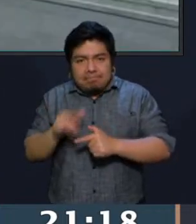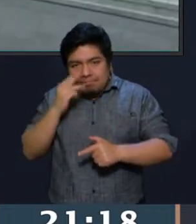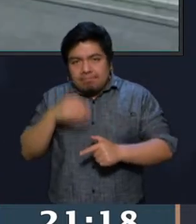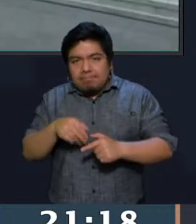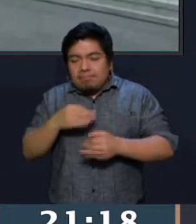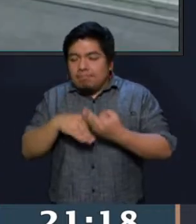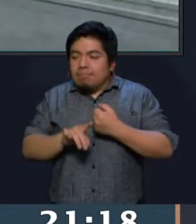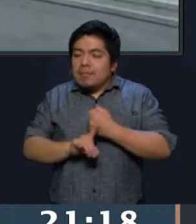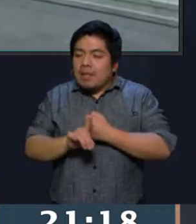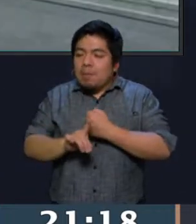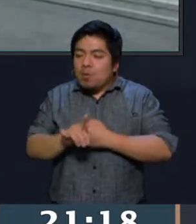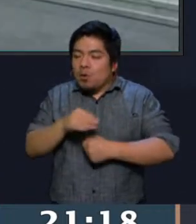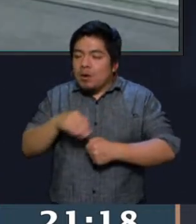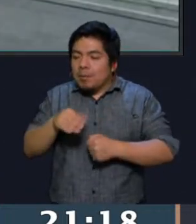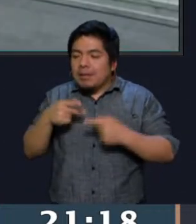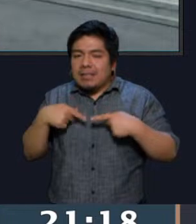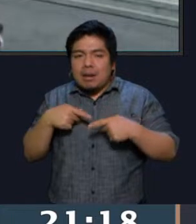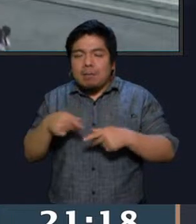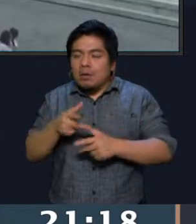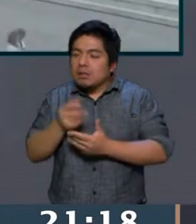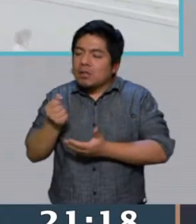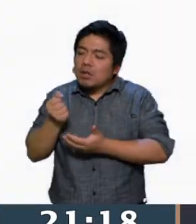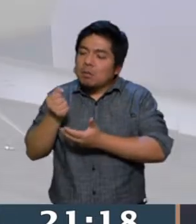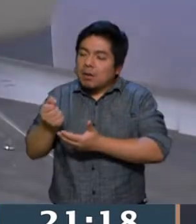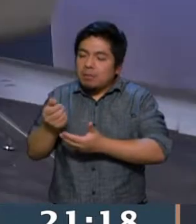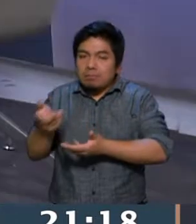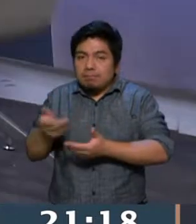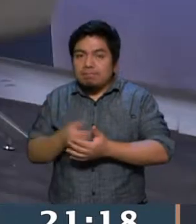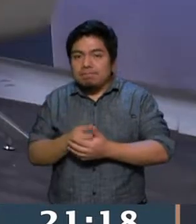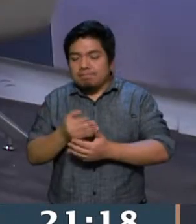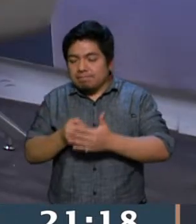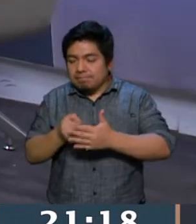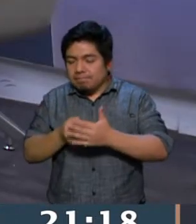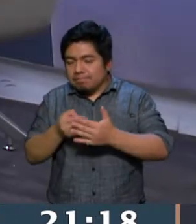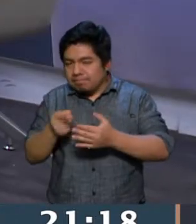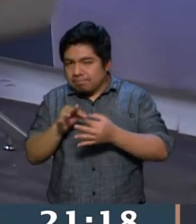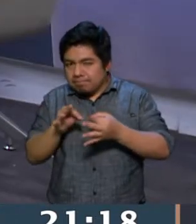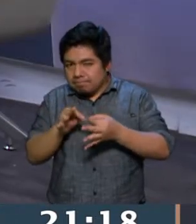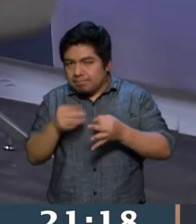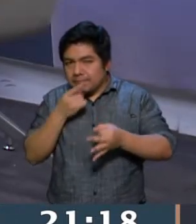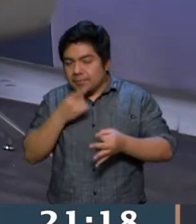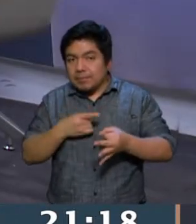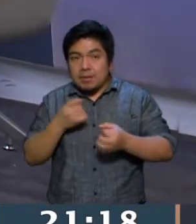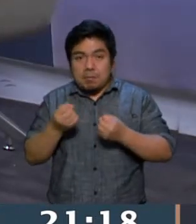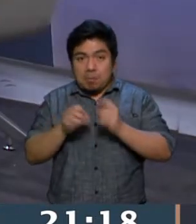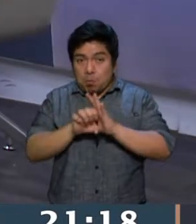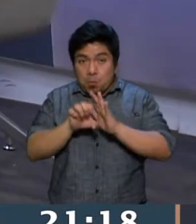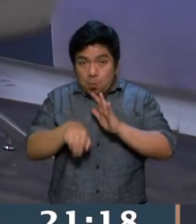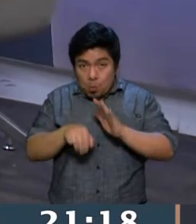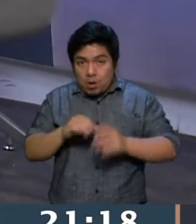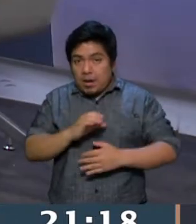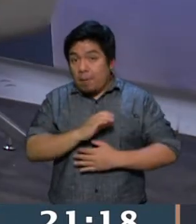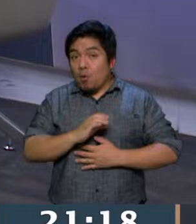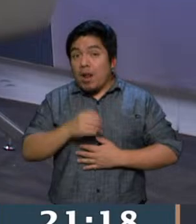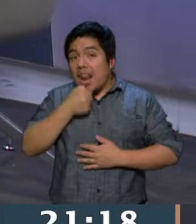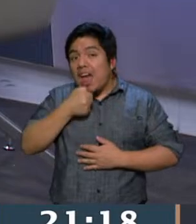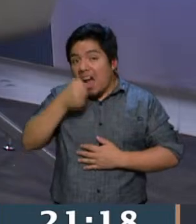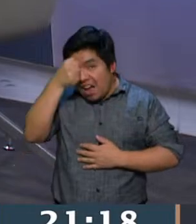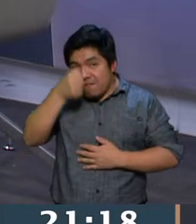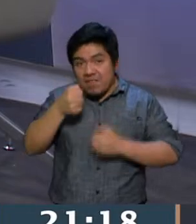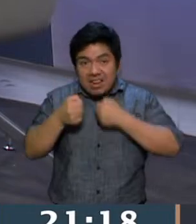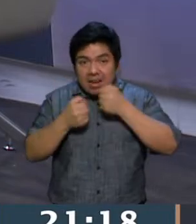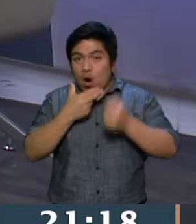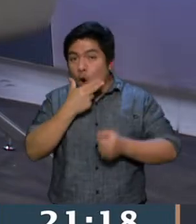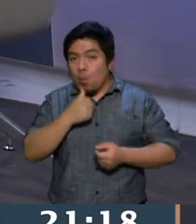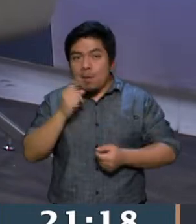los problemas de financiamiento público. Ahorita mencionabas algo y me parece que es una constante. Cuando están en campaña, las y los candidatos generalmente no